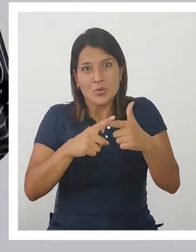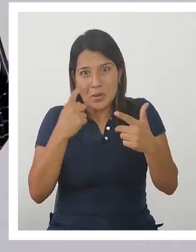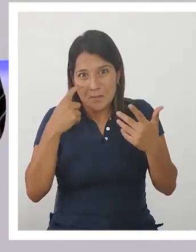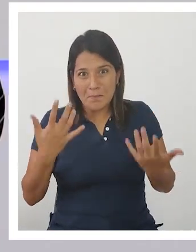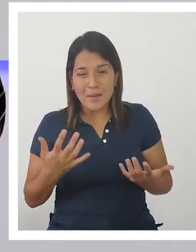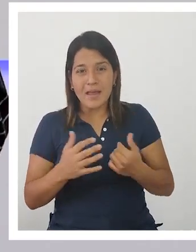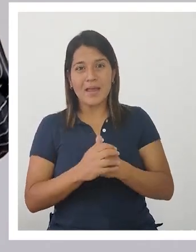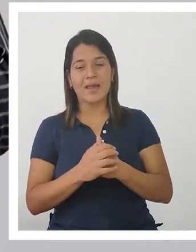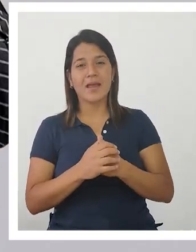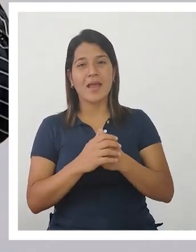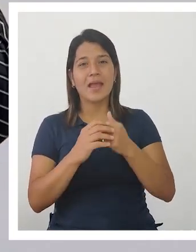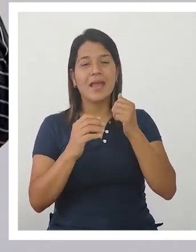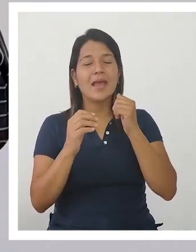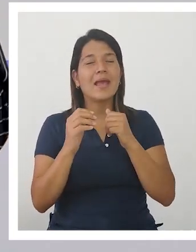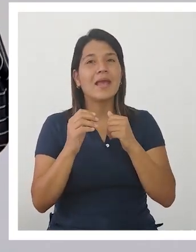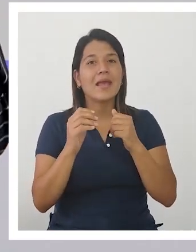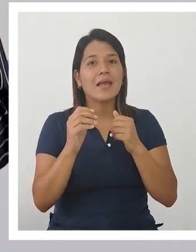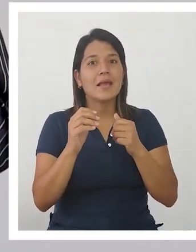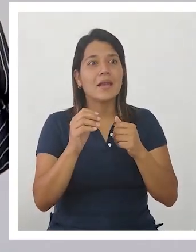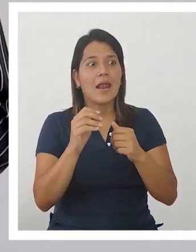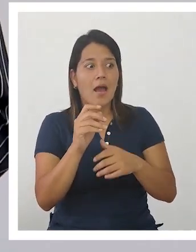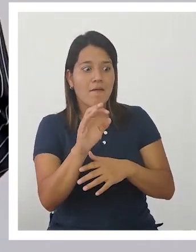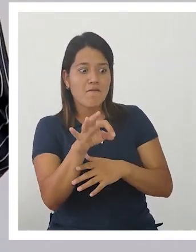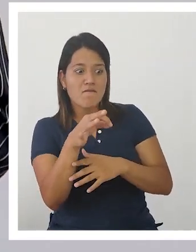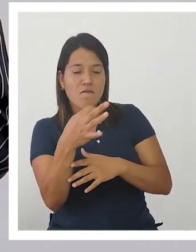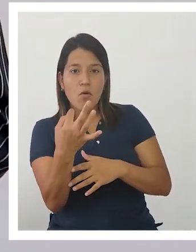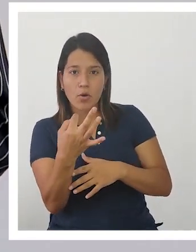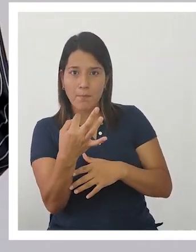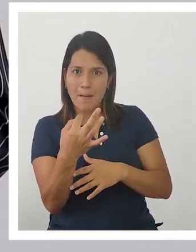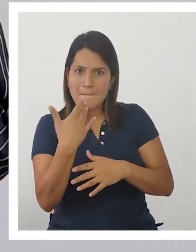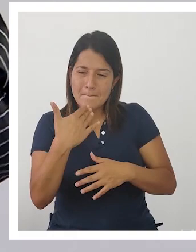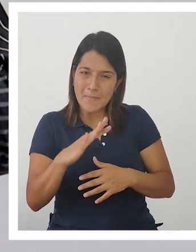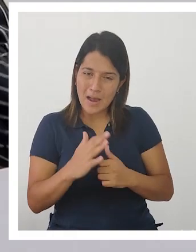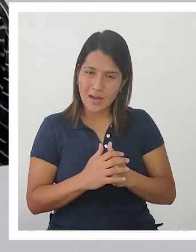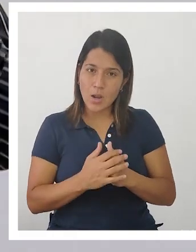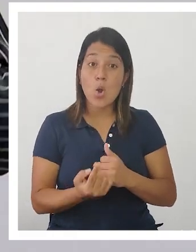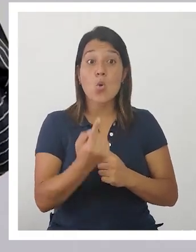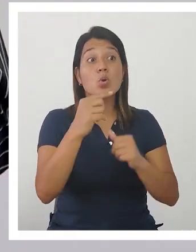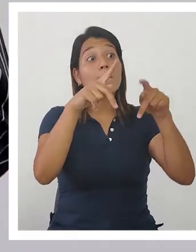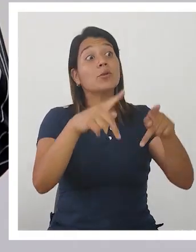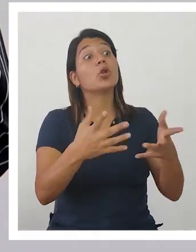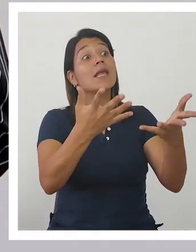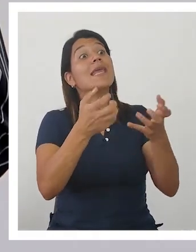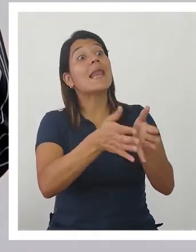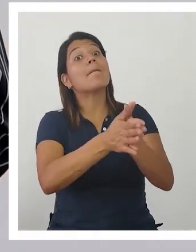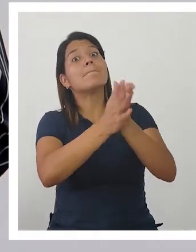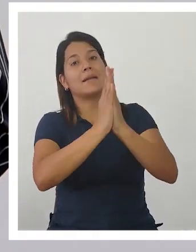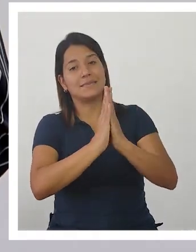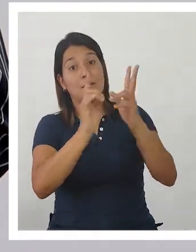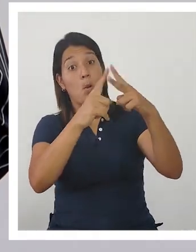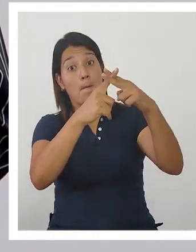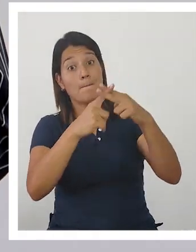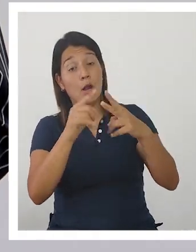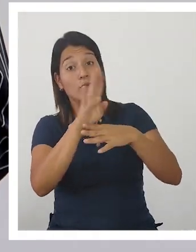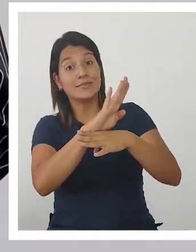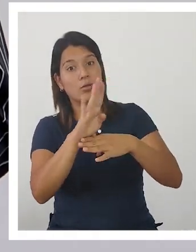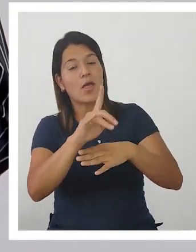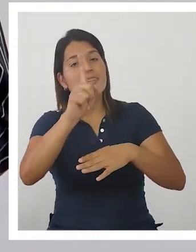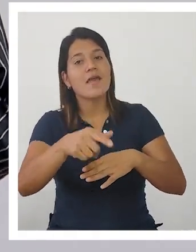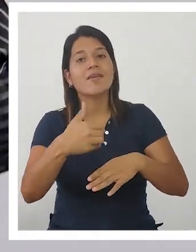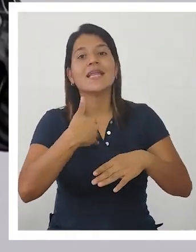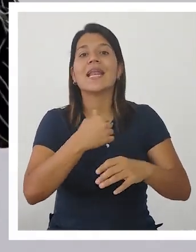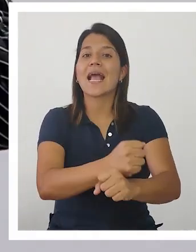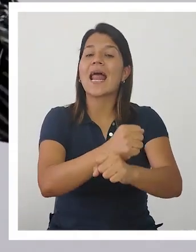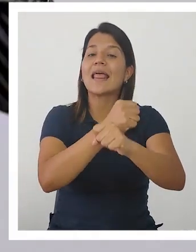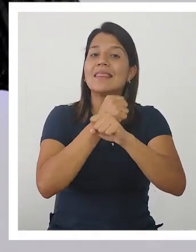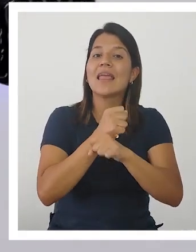va mal. Una persona que quiere un préstamo de banca de desarrollo tiene que tener una garantía real dependiendo del monto que vaya a ocupar, ¿verdad?